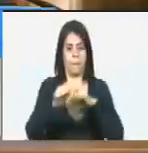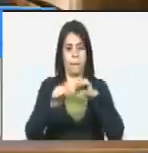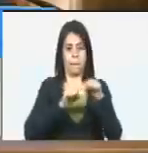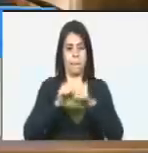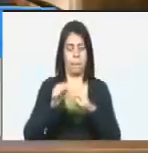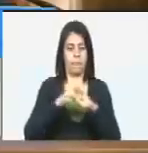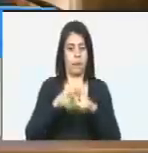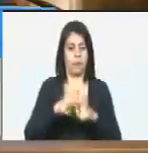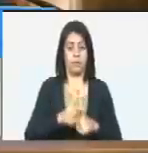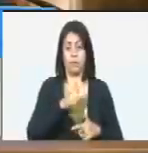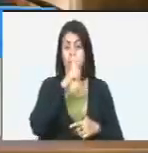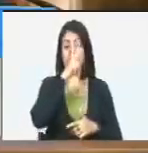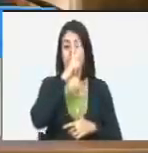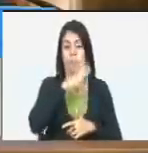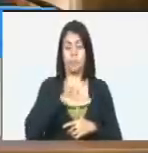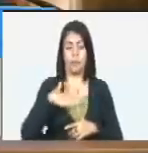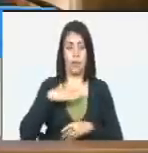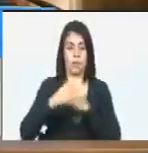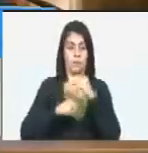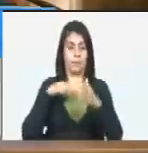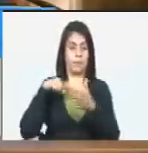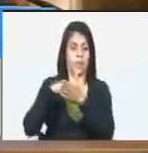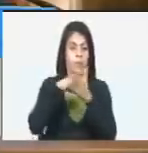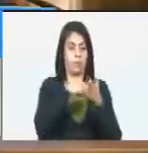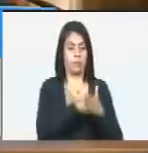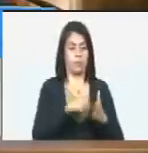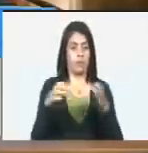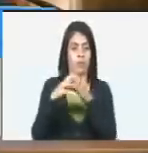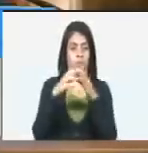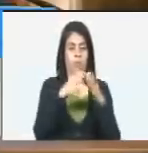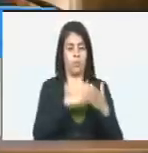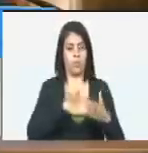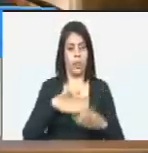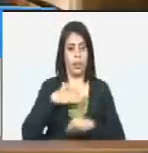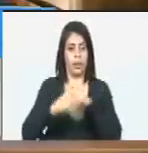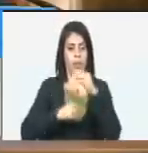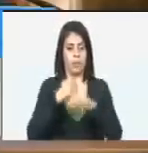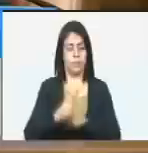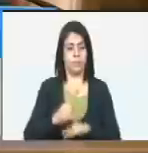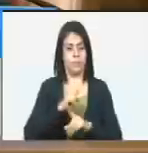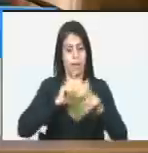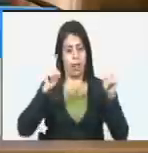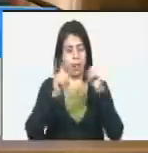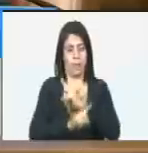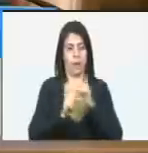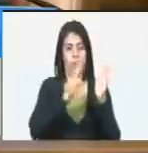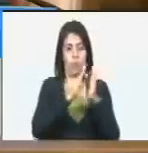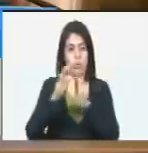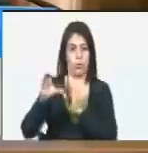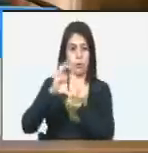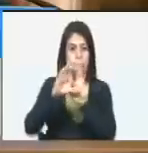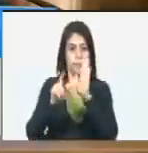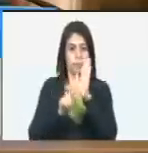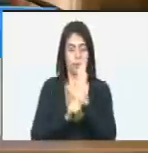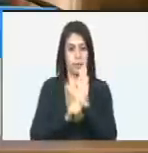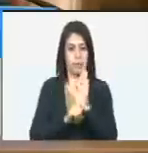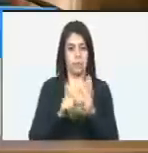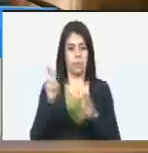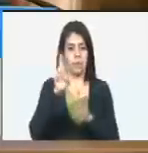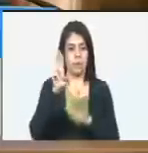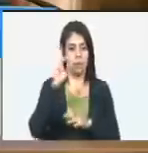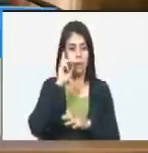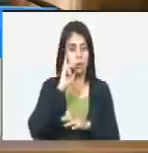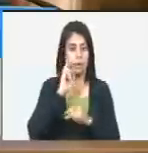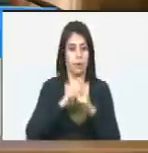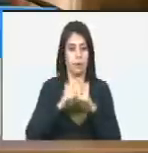y pretensiones golpistas de aquellos sectores que pretendieron subvertir el orden constitucional de la República y